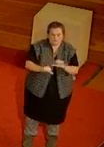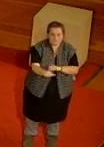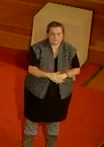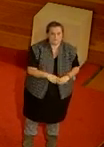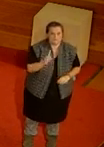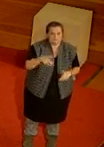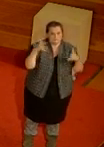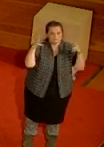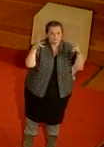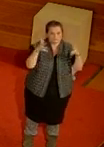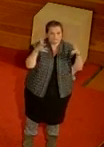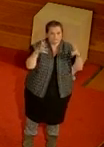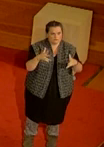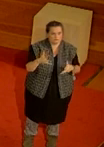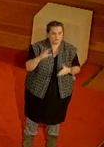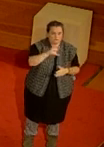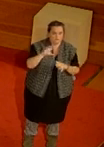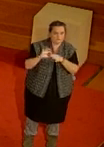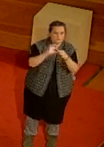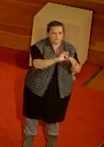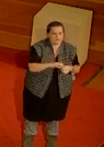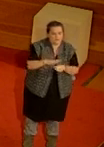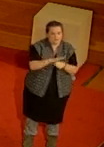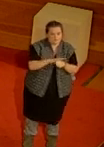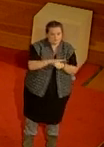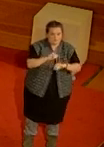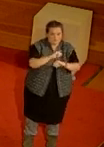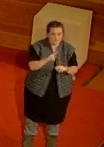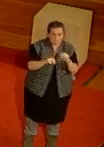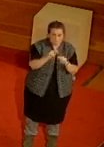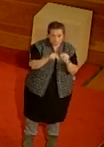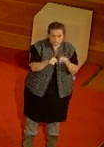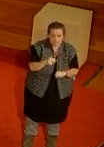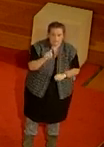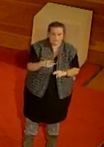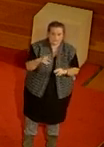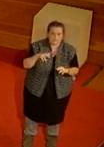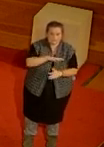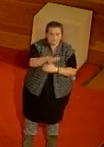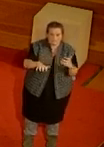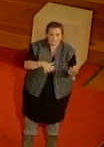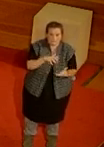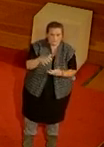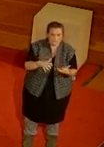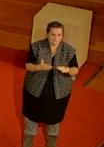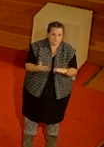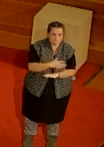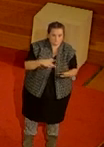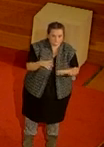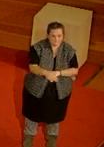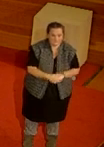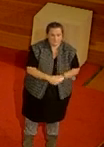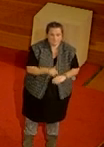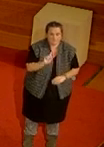del programa de las Naciones Unidas para el desarrollo en el ámbito de la construcción de la paz y la prevención de conflictos violentos y también es vocal del